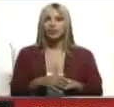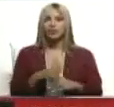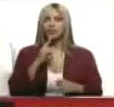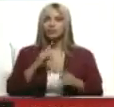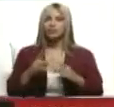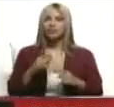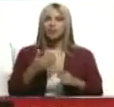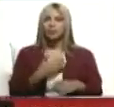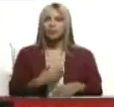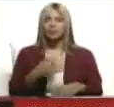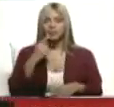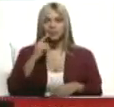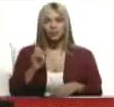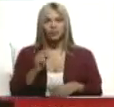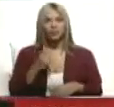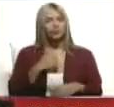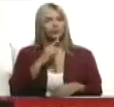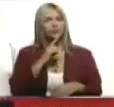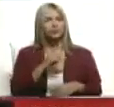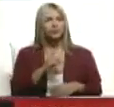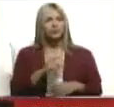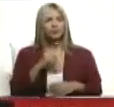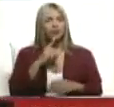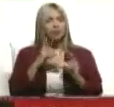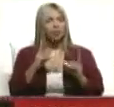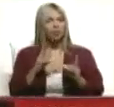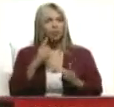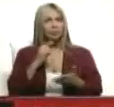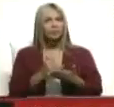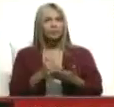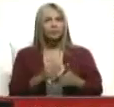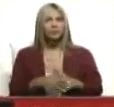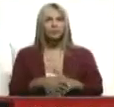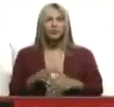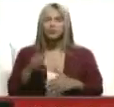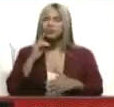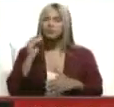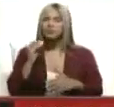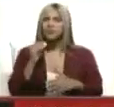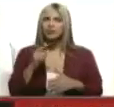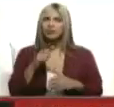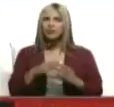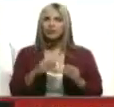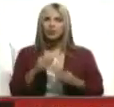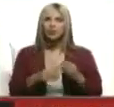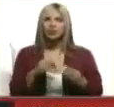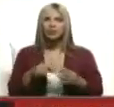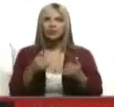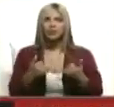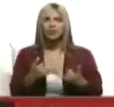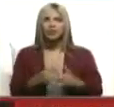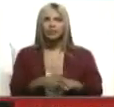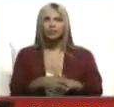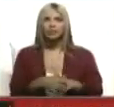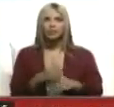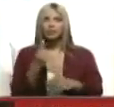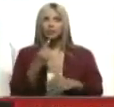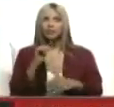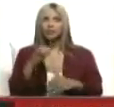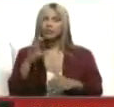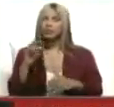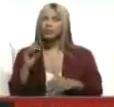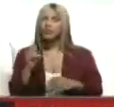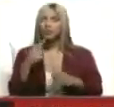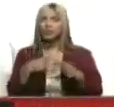dirige el presidente Nicolás Maduro. Yo le voy a hacer una pregunta aquí atrevida, viceministro. No, ¿cree usted que esto que está pasando en este momento, no solamente con Citgo,